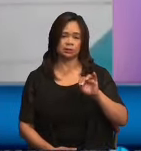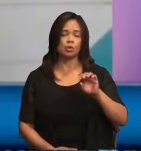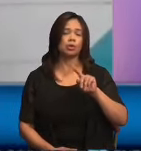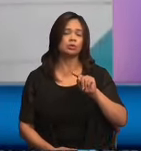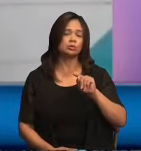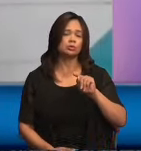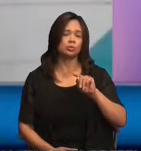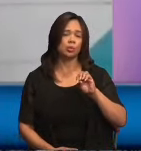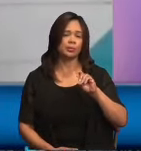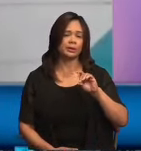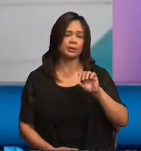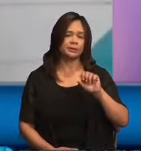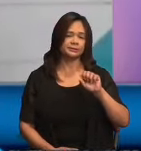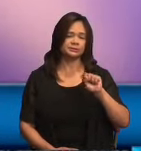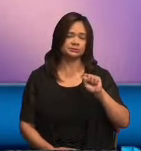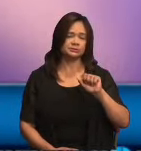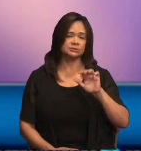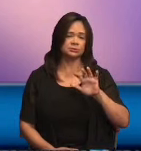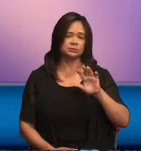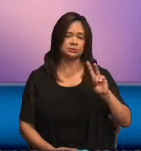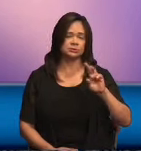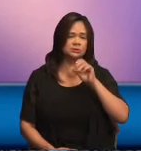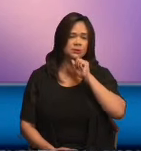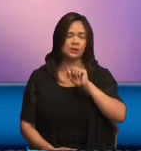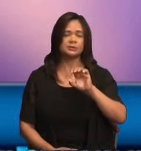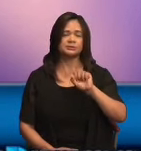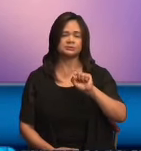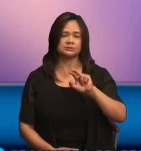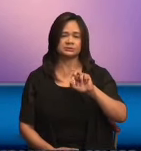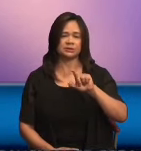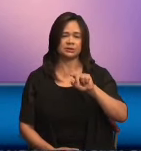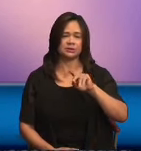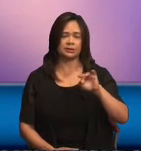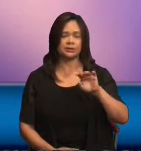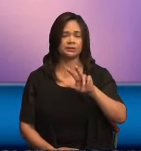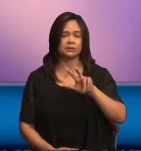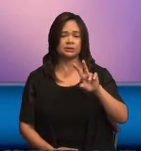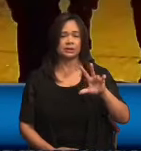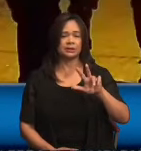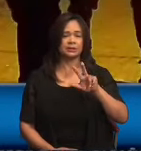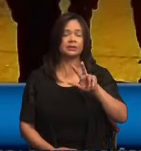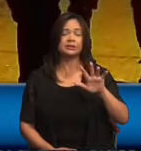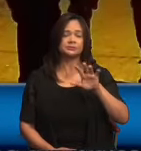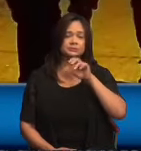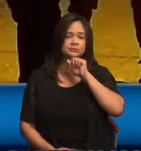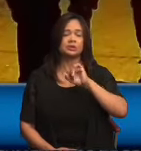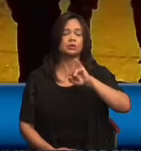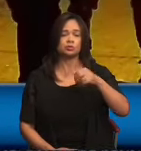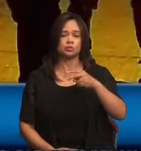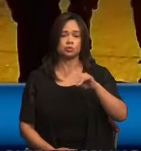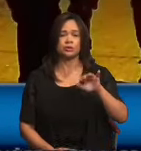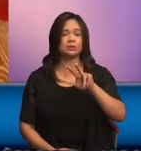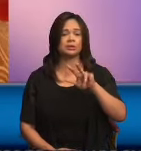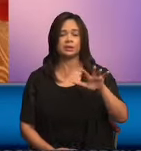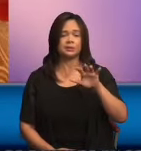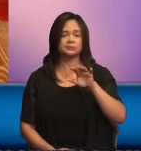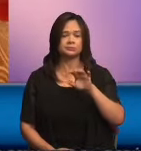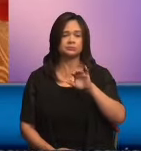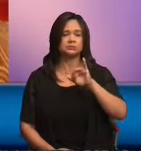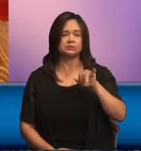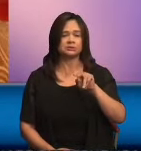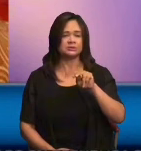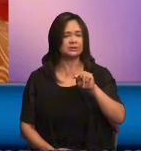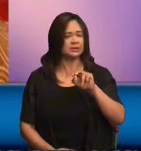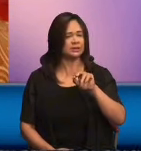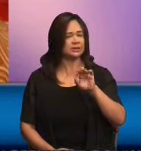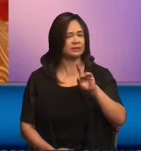Veras, de 47 años de edad, Celín Carlisto Guzmán Rodríguez, de 35, Johnny Pie, de 35, y Genderfer